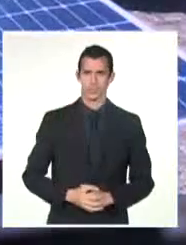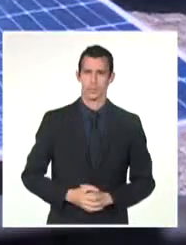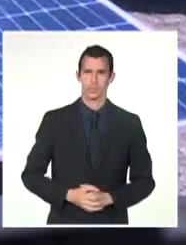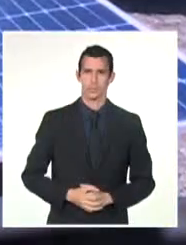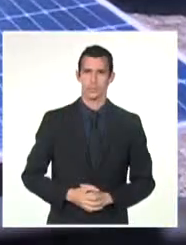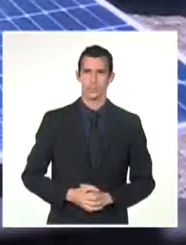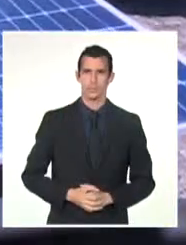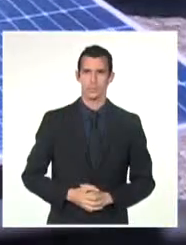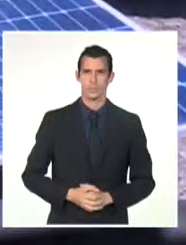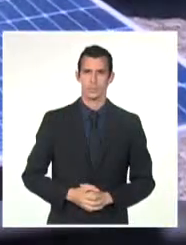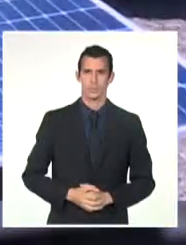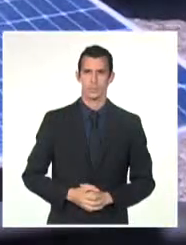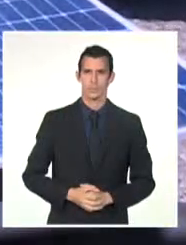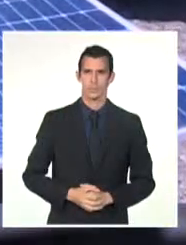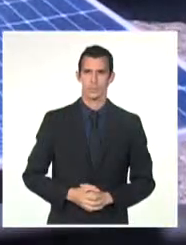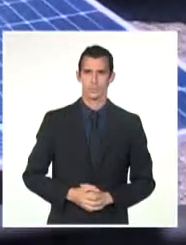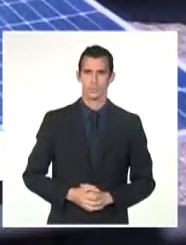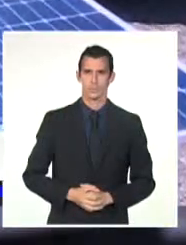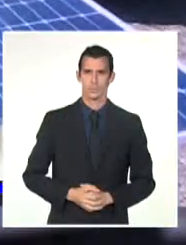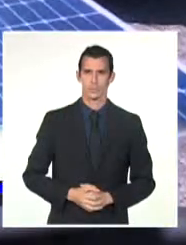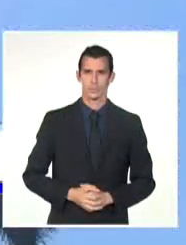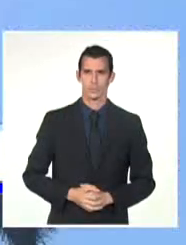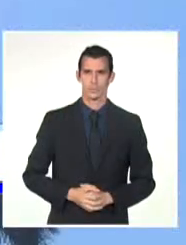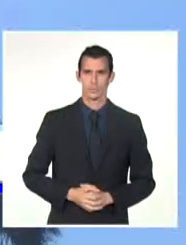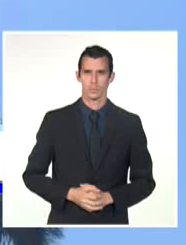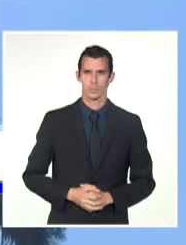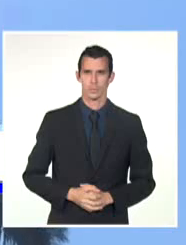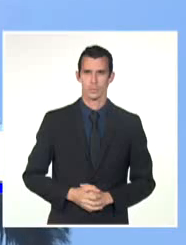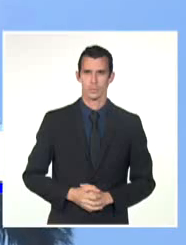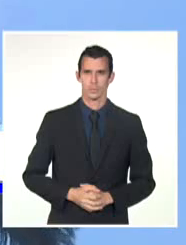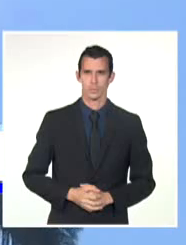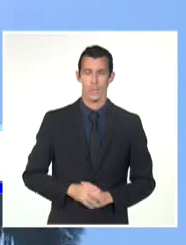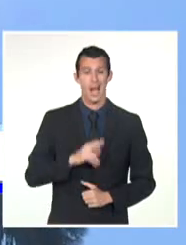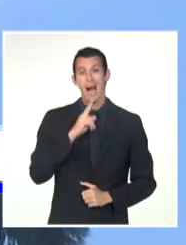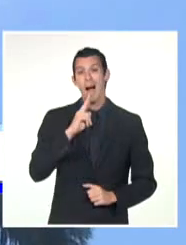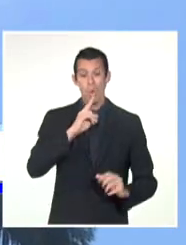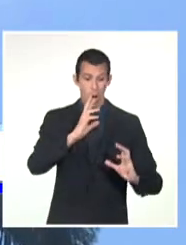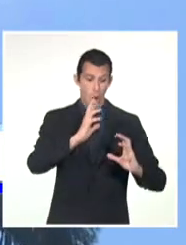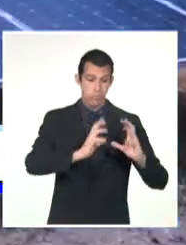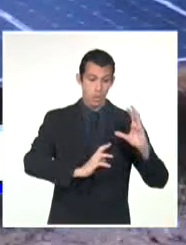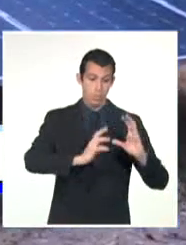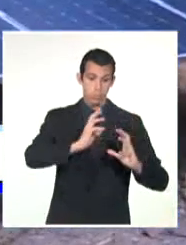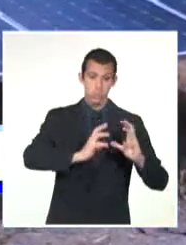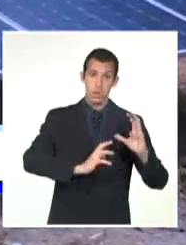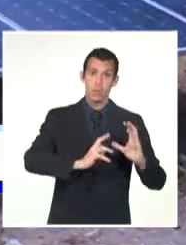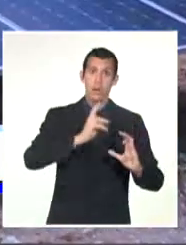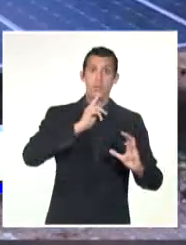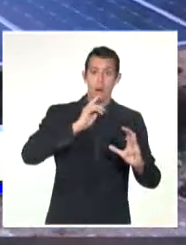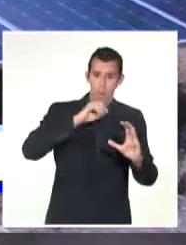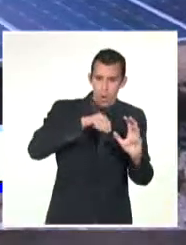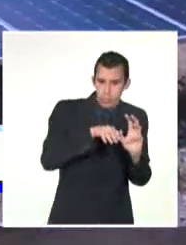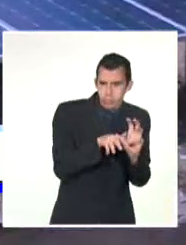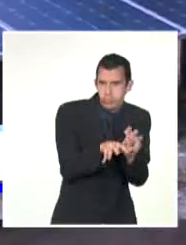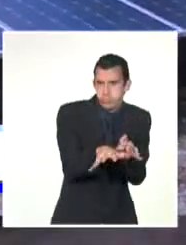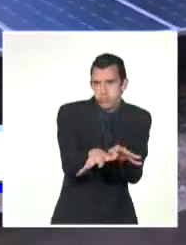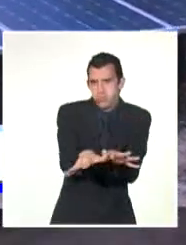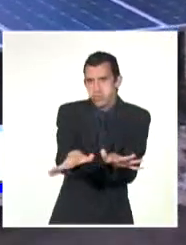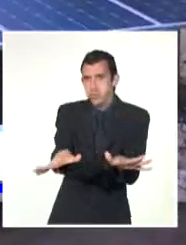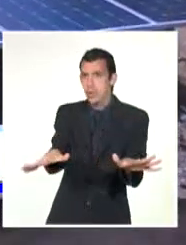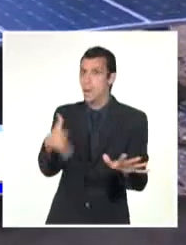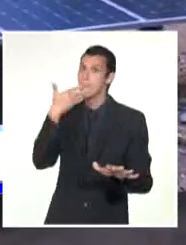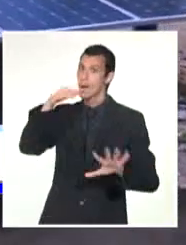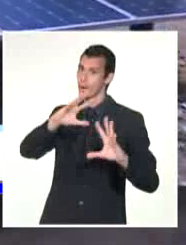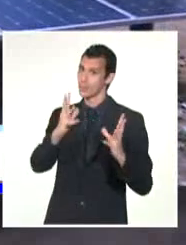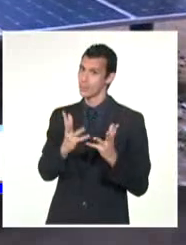El bombeo con el uso de la energía solar confirma sus ventajas. En cada lugar ha sido